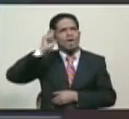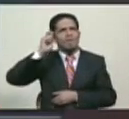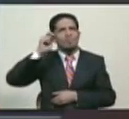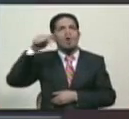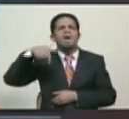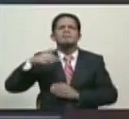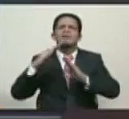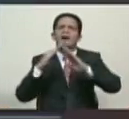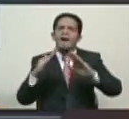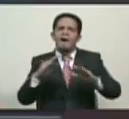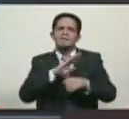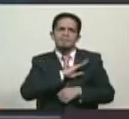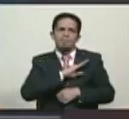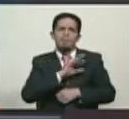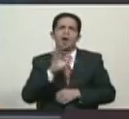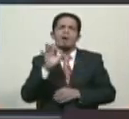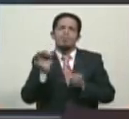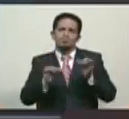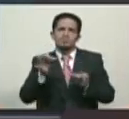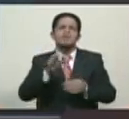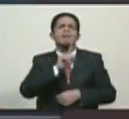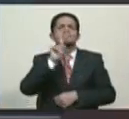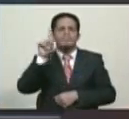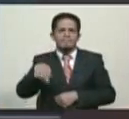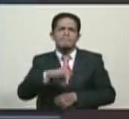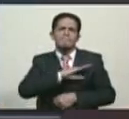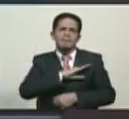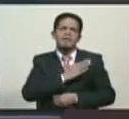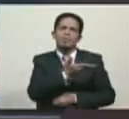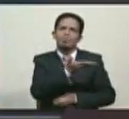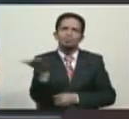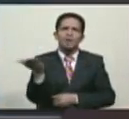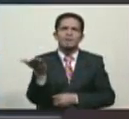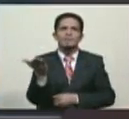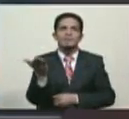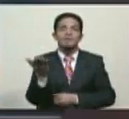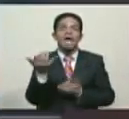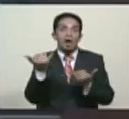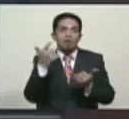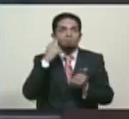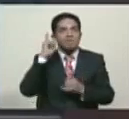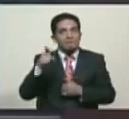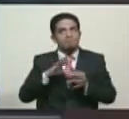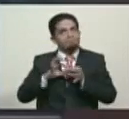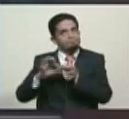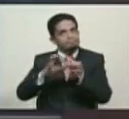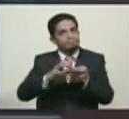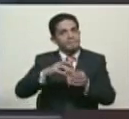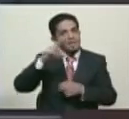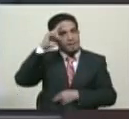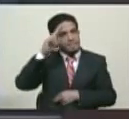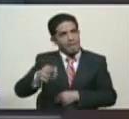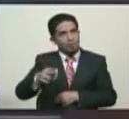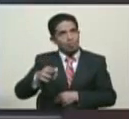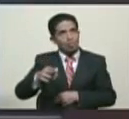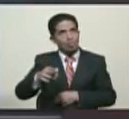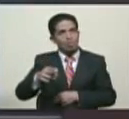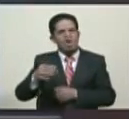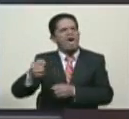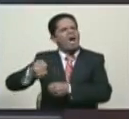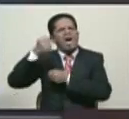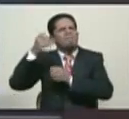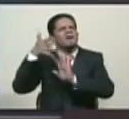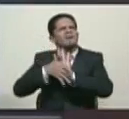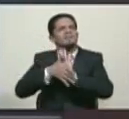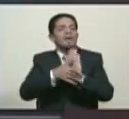de Justicia también es de ustedes. Y es tiempo de la fraternidad y el respeto. Nuestras únicas armas son la ley y